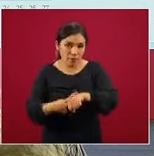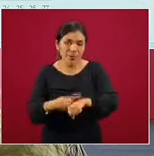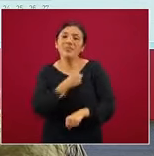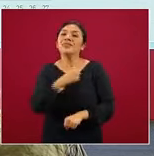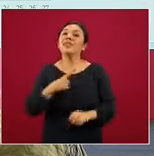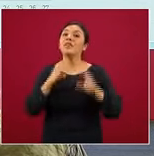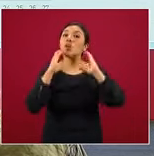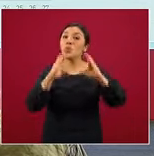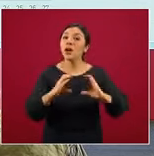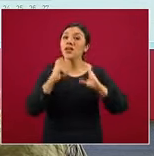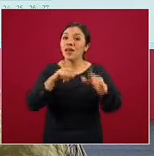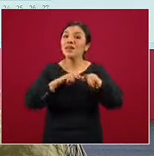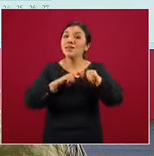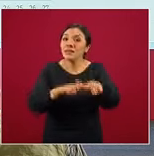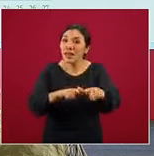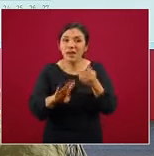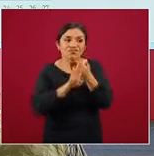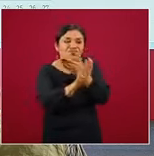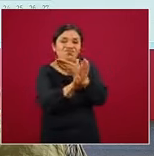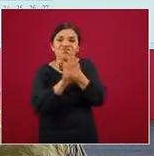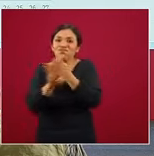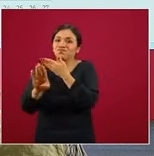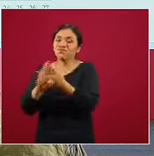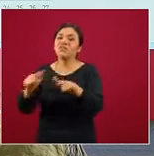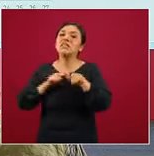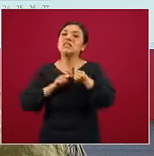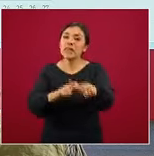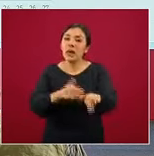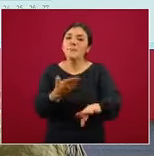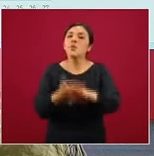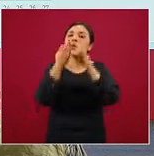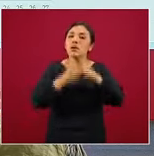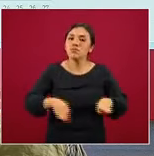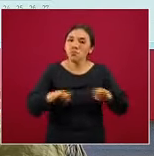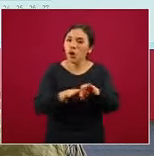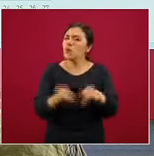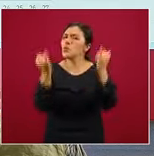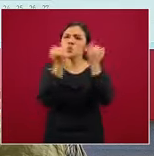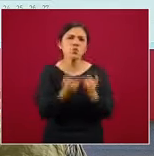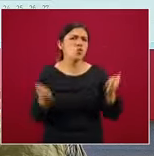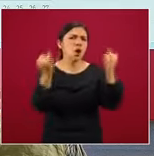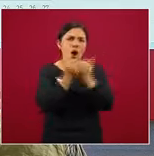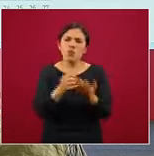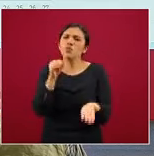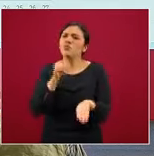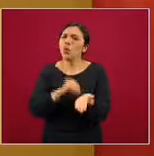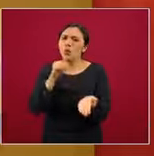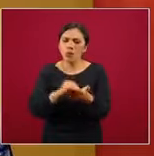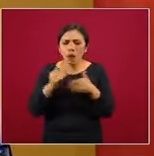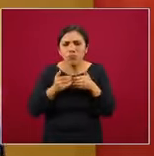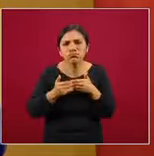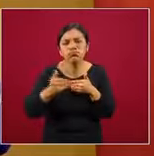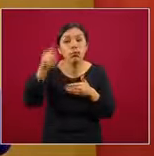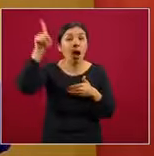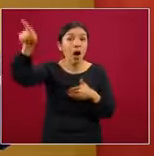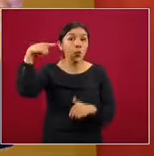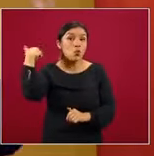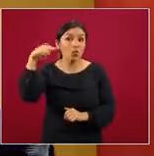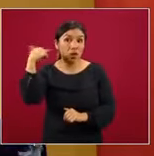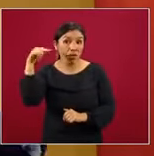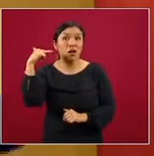de precaución, de prevención, siguen siendo las mismas y siguen siendo vigentes, y en